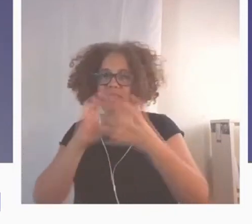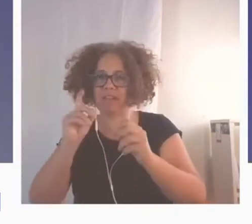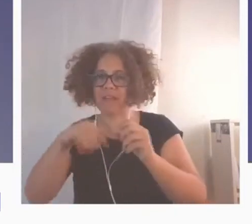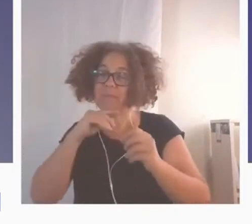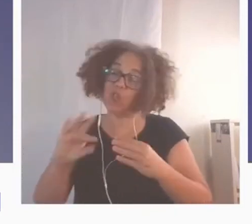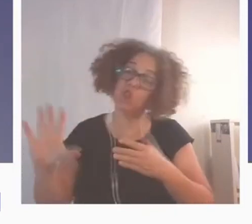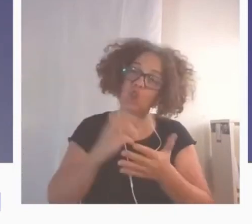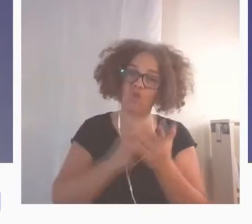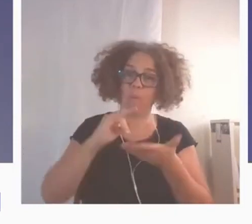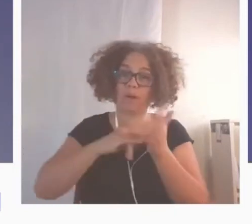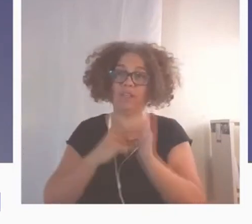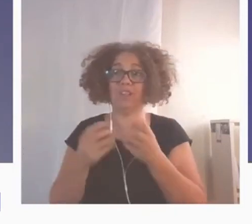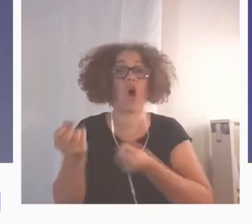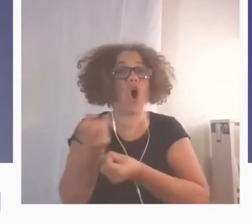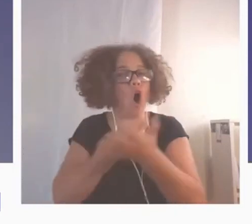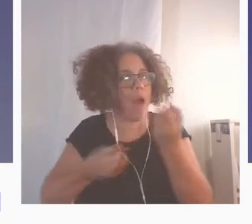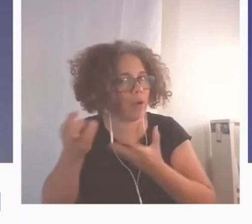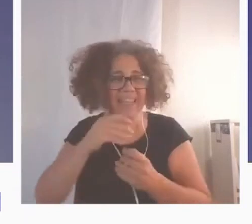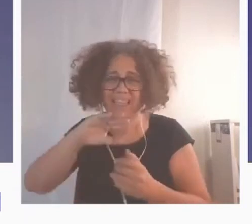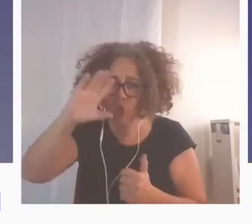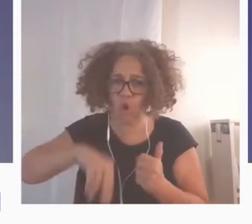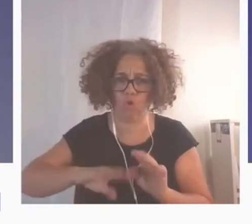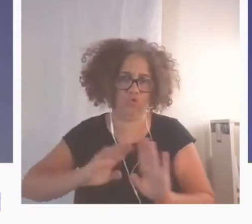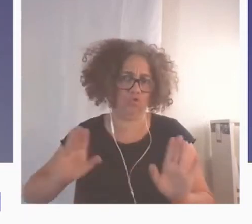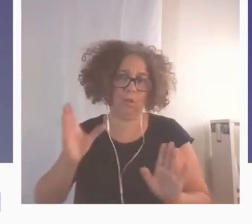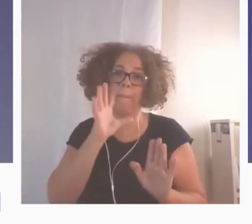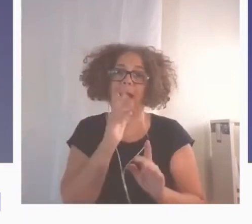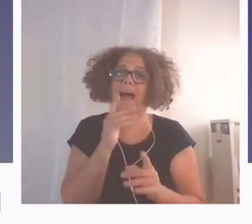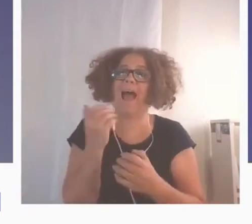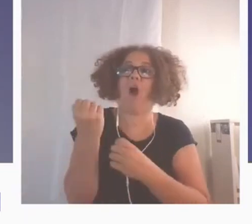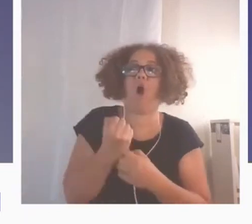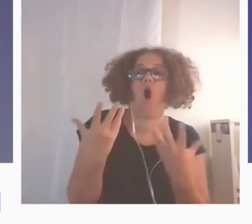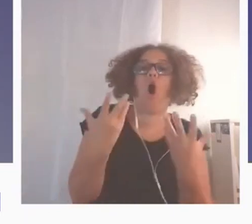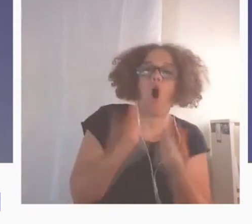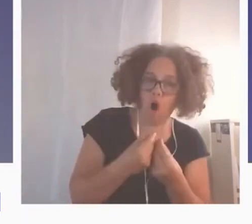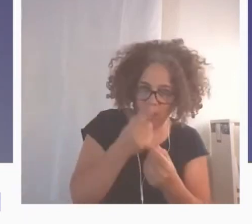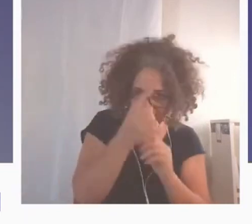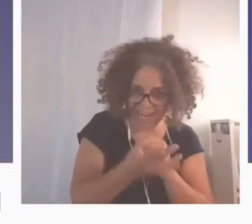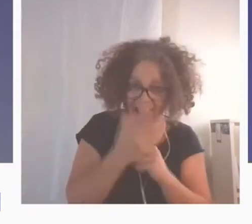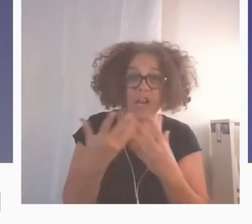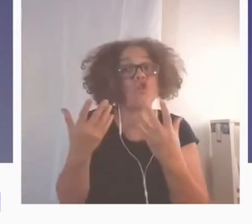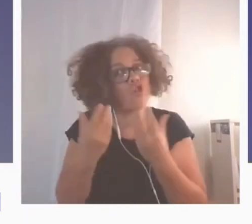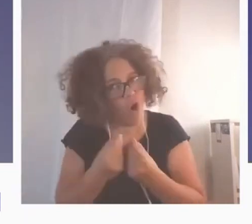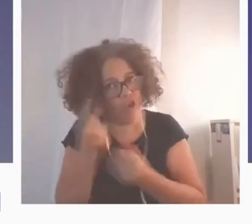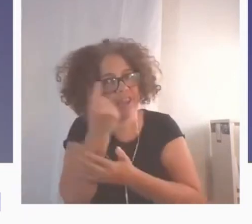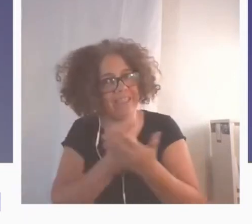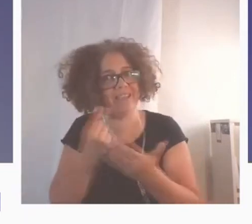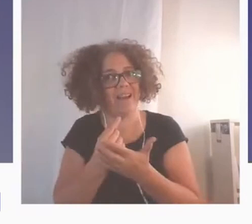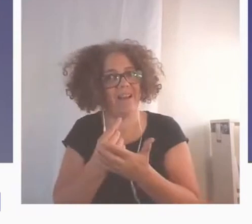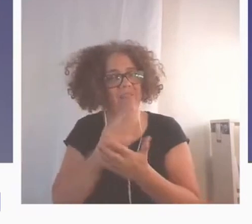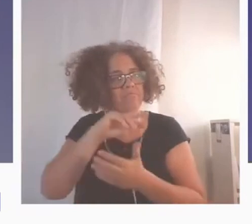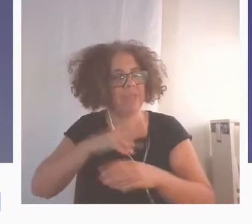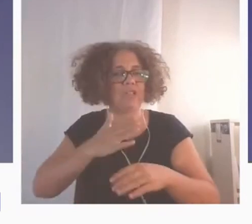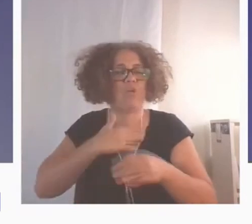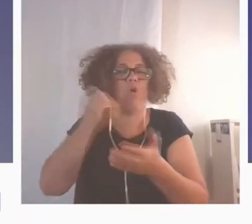de manera colaborativa. La idea de co-crear y de codiseñar es algo que viene dado en BBK Cuna desde el origen, desde que empezamos